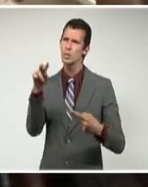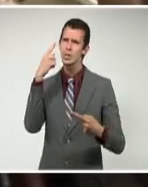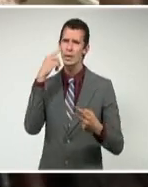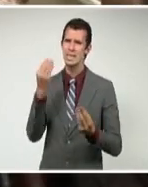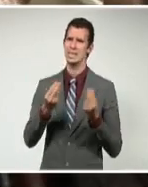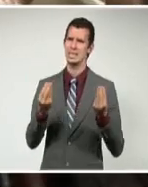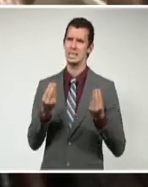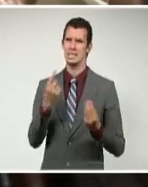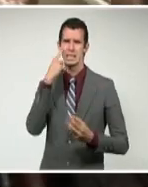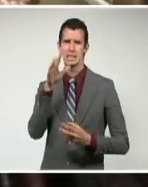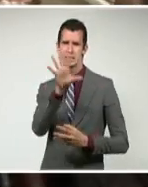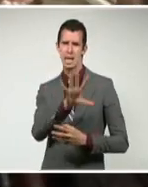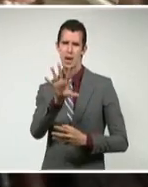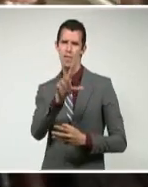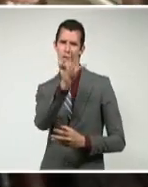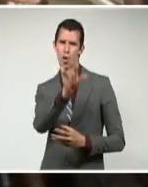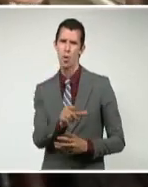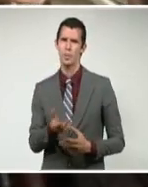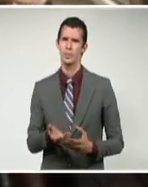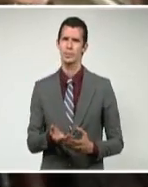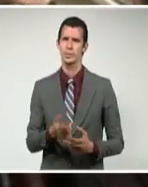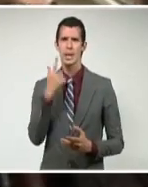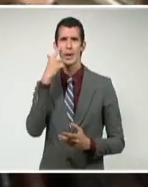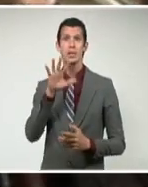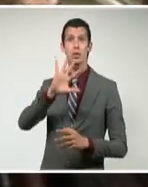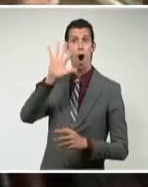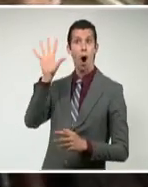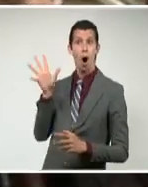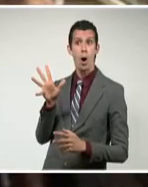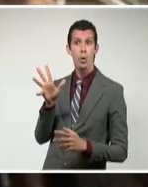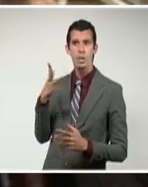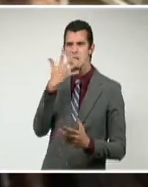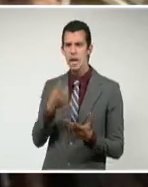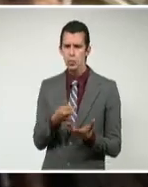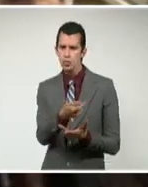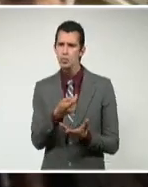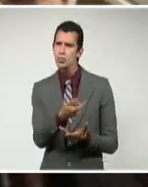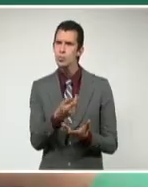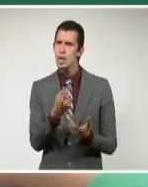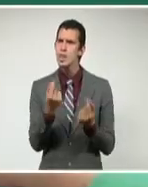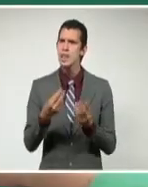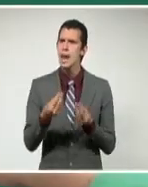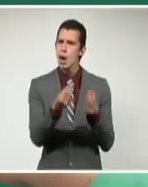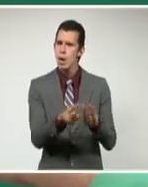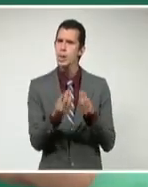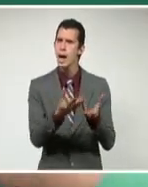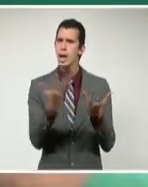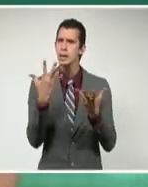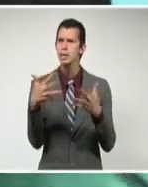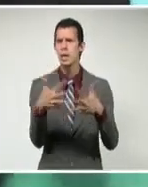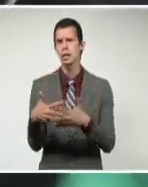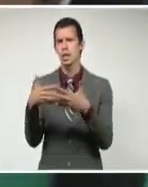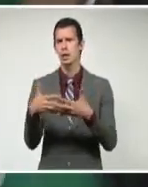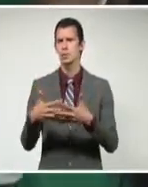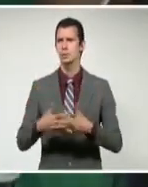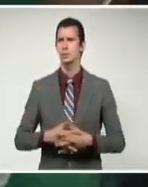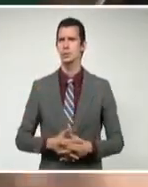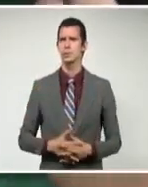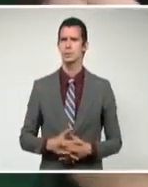impulsan a sus asalariados en el terreno a que actúen ahora en medio de la batalla por la COVID-19, cuando todo un pueblo es